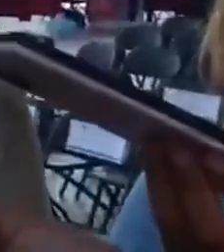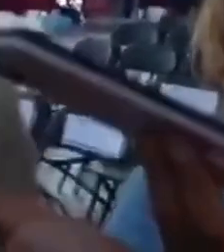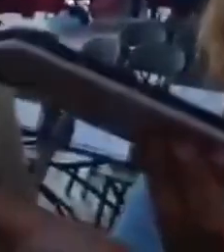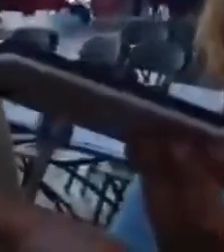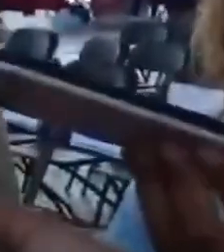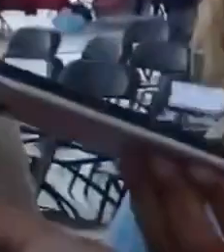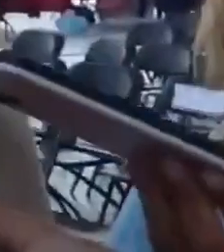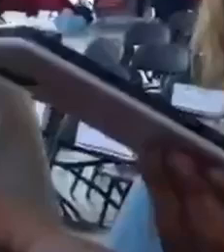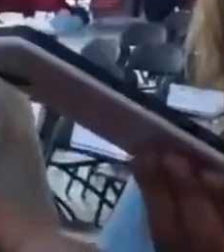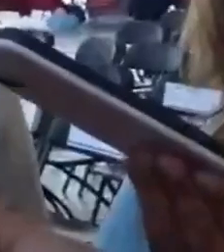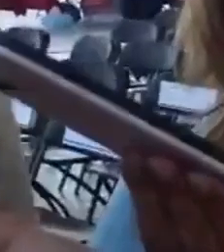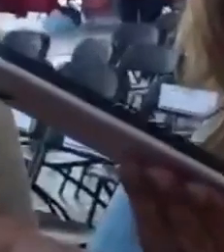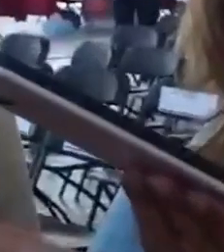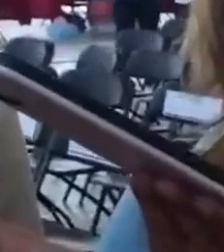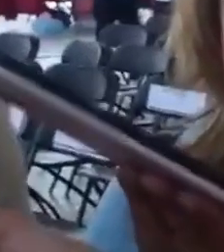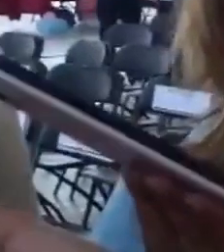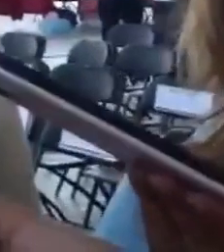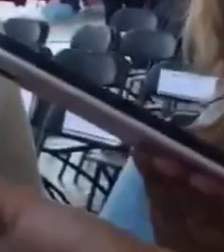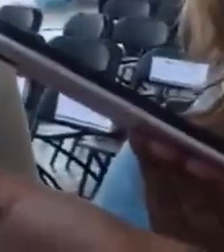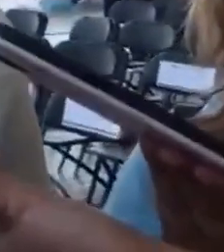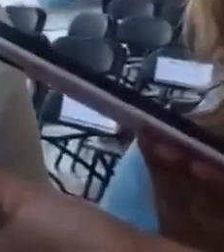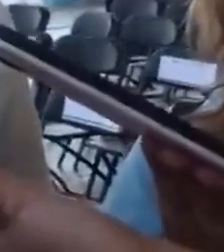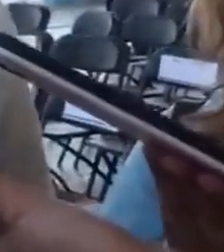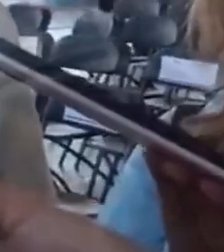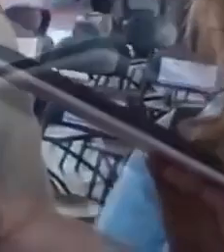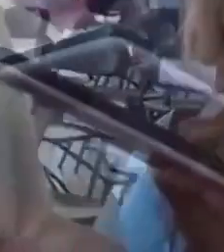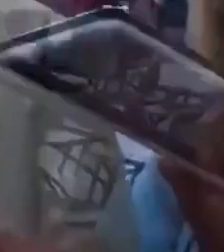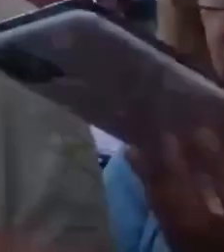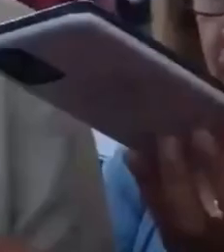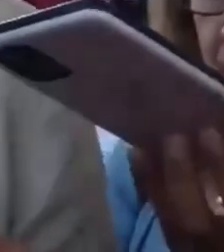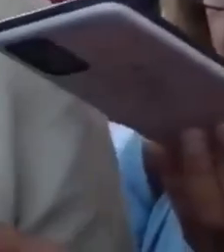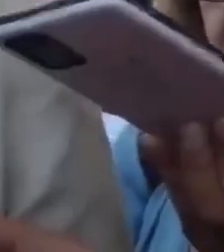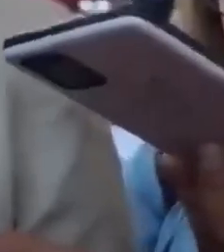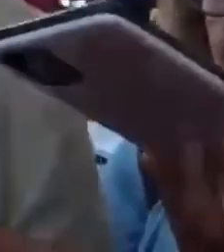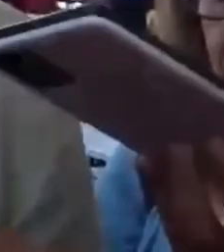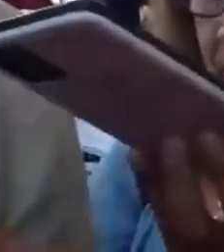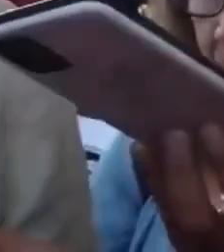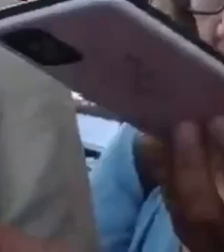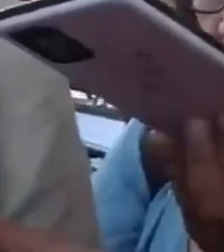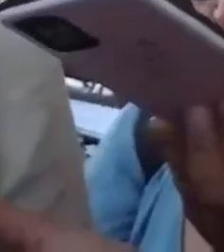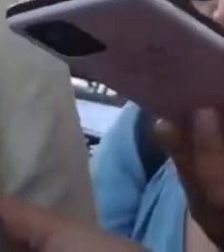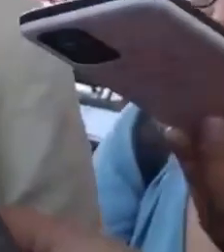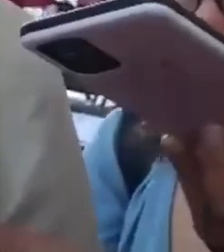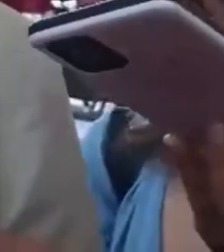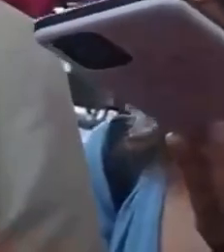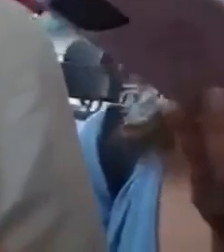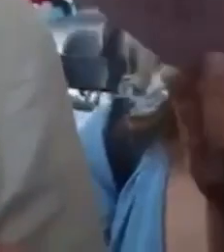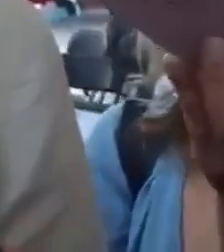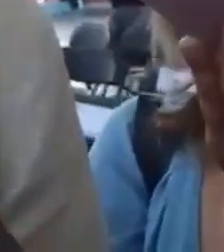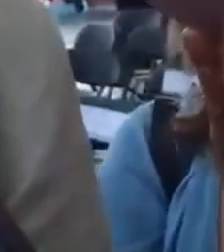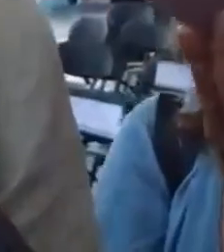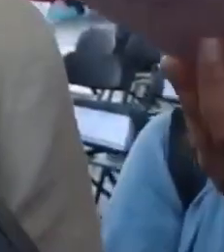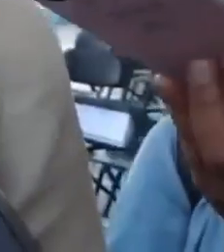y tecnológico, quienes podrían instalarse en el estado. En entrevista aseguró que Michoacán tiene las mejores condiciones para atraer a cualquier